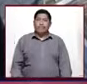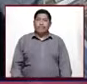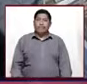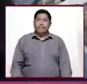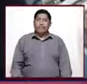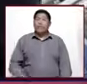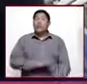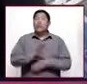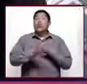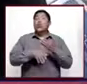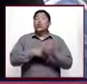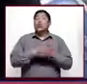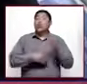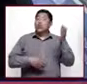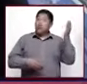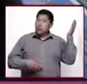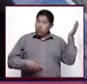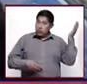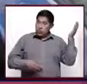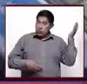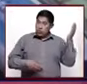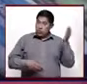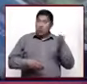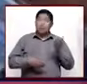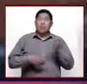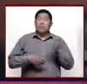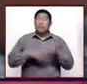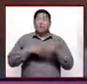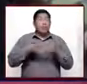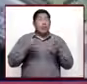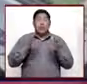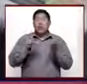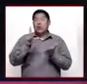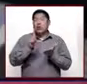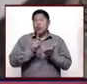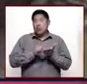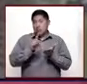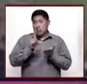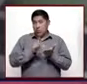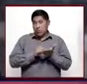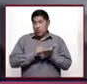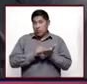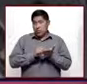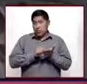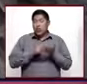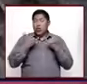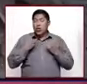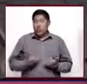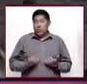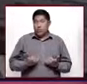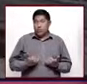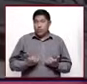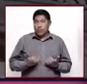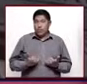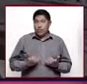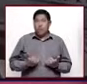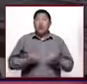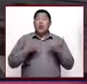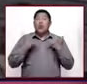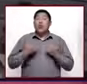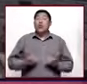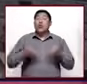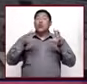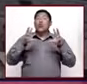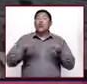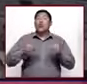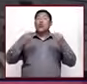Todos estos ejemplares de que todas las marcas son periódicos del día, que hoy